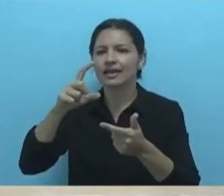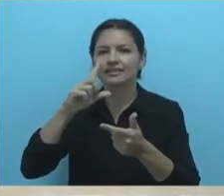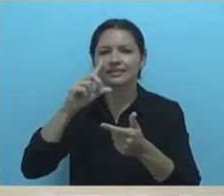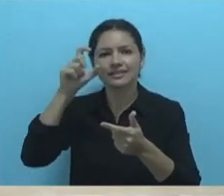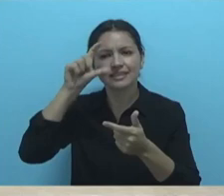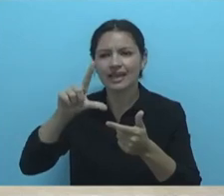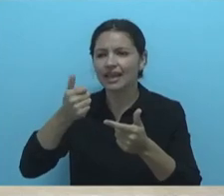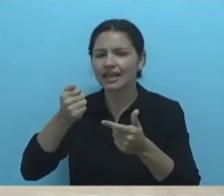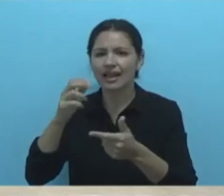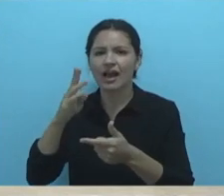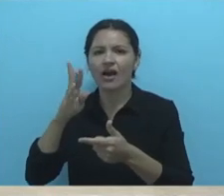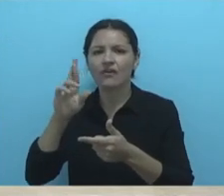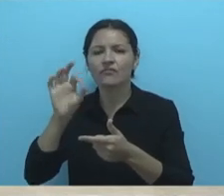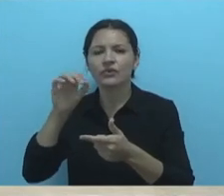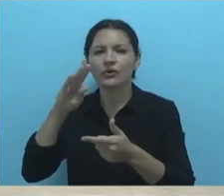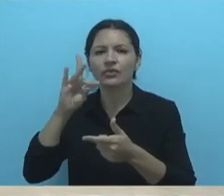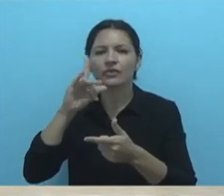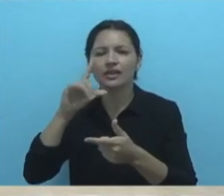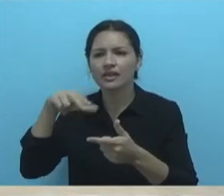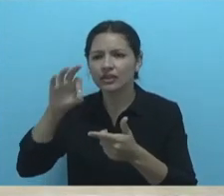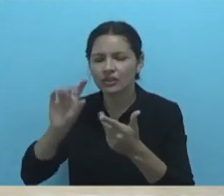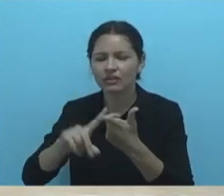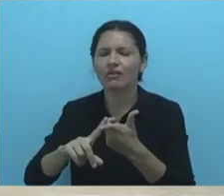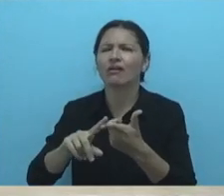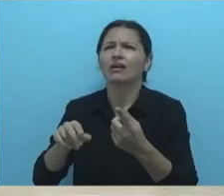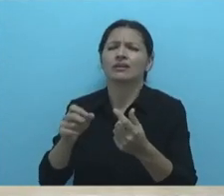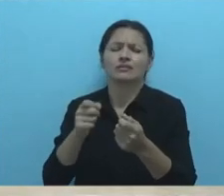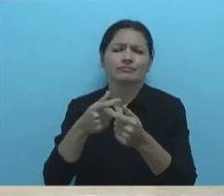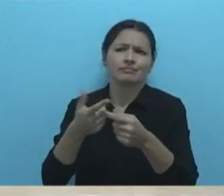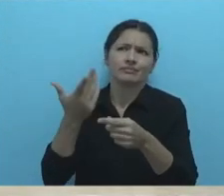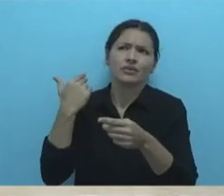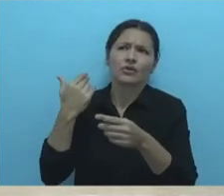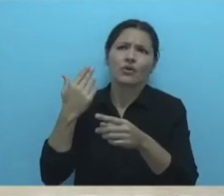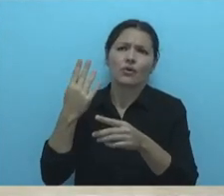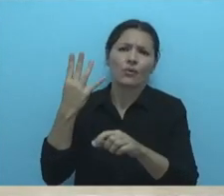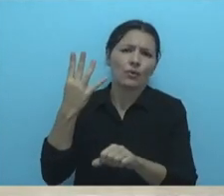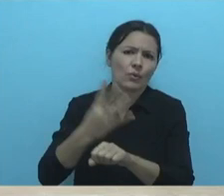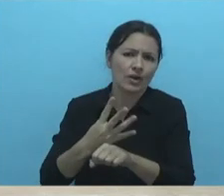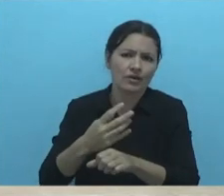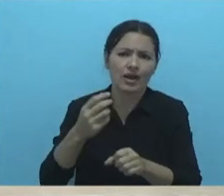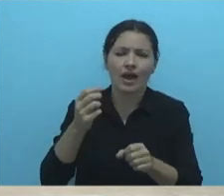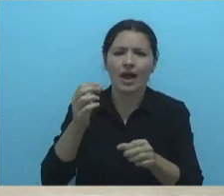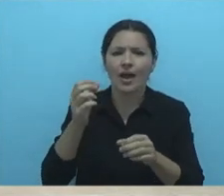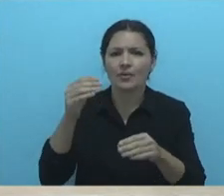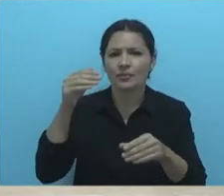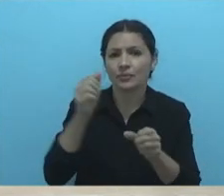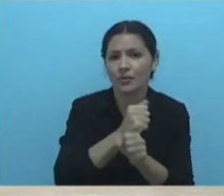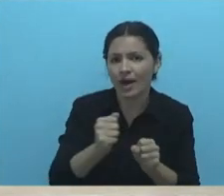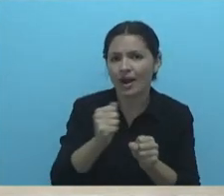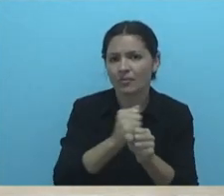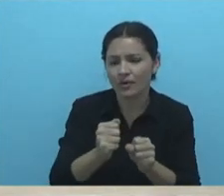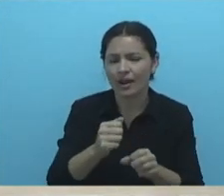que aprueba este proyecto la probamos en el 2021 el proyecto ingresó en el